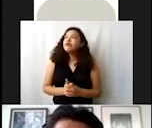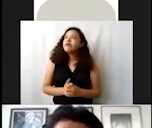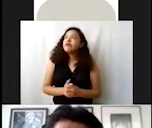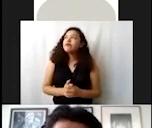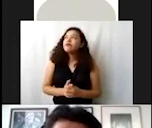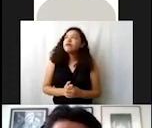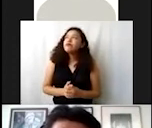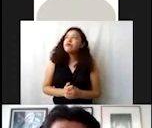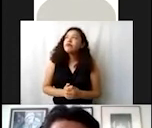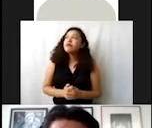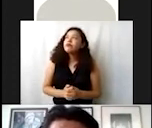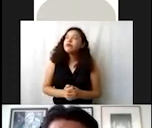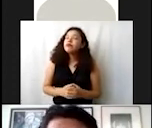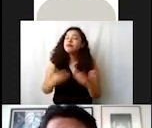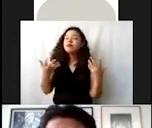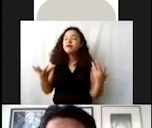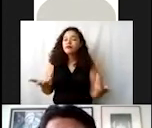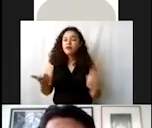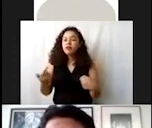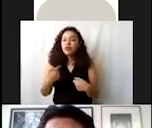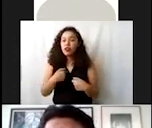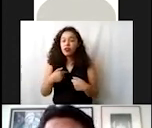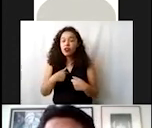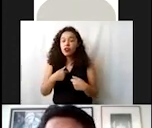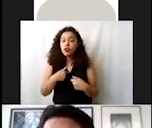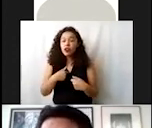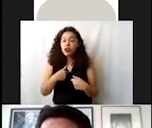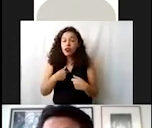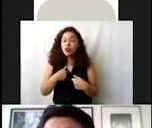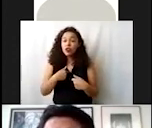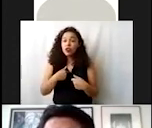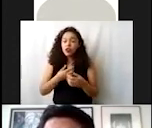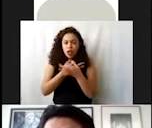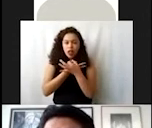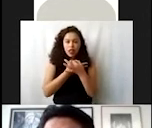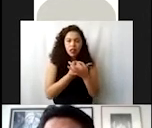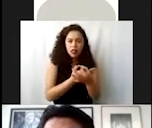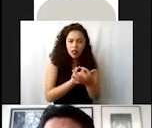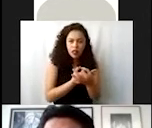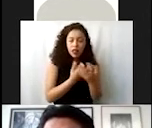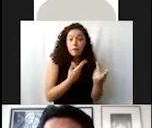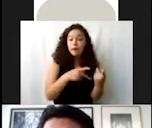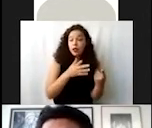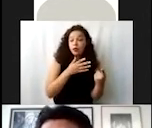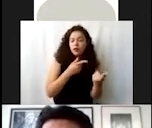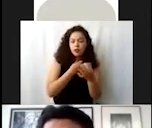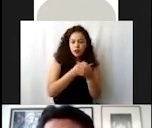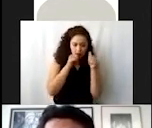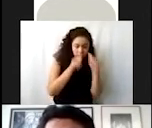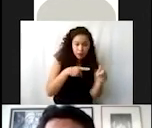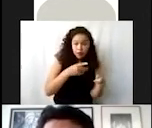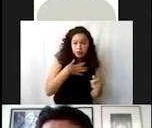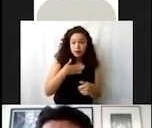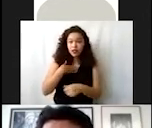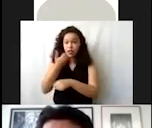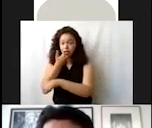donde tenga que atender adicciones y mi administración esté en un lugar distinto. Pues yo ese